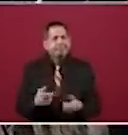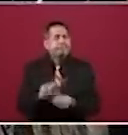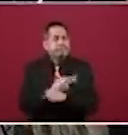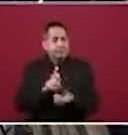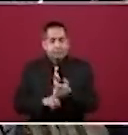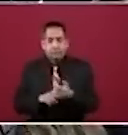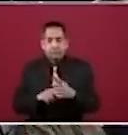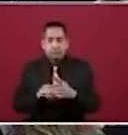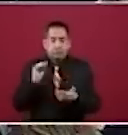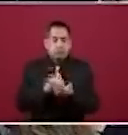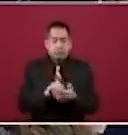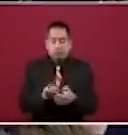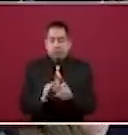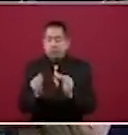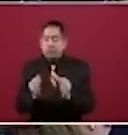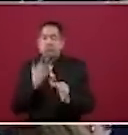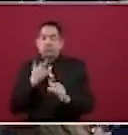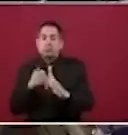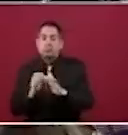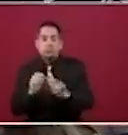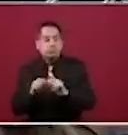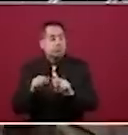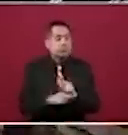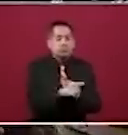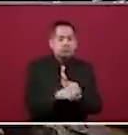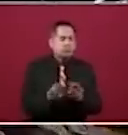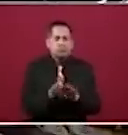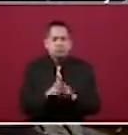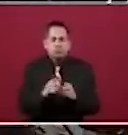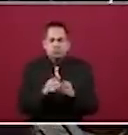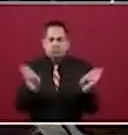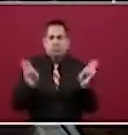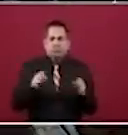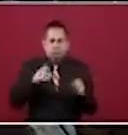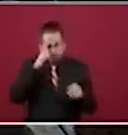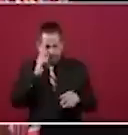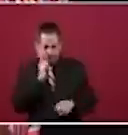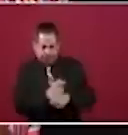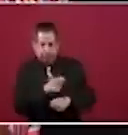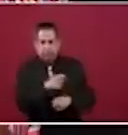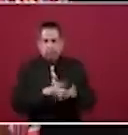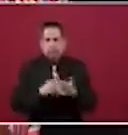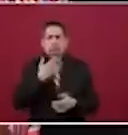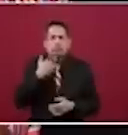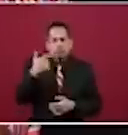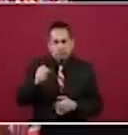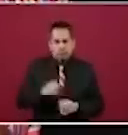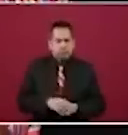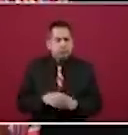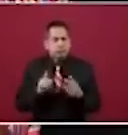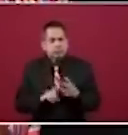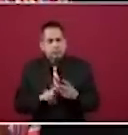Se han instalado gaseras muy cerca de los ductos. ¿Cuándo van a empezar a abrir ese nuevo frente? Y la